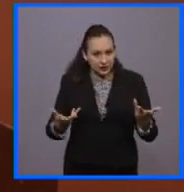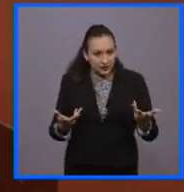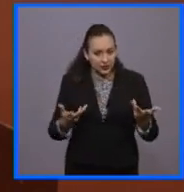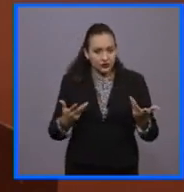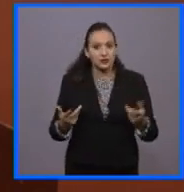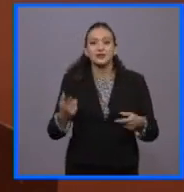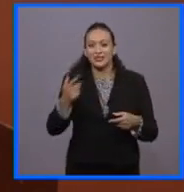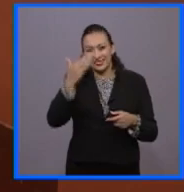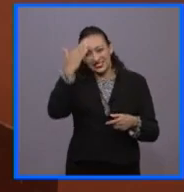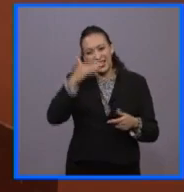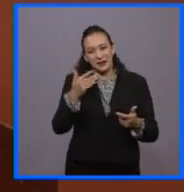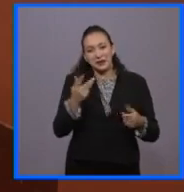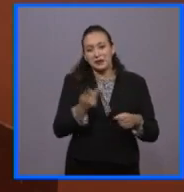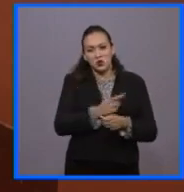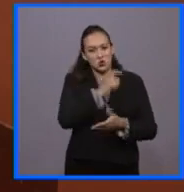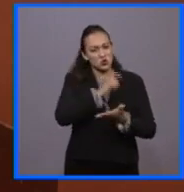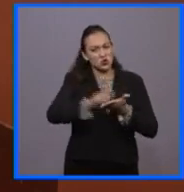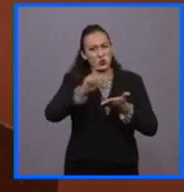consumo excesivo.